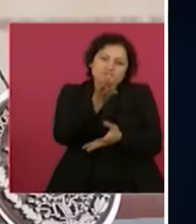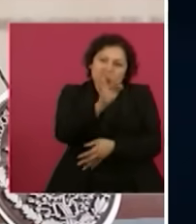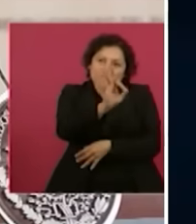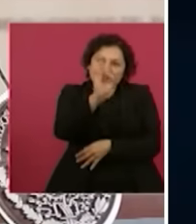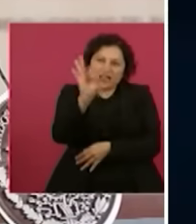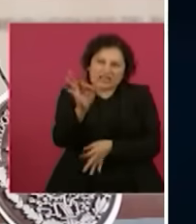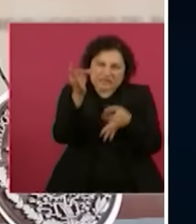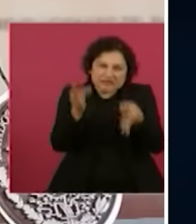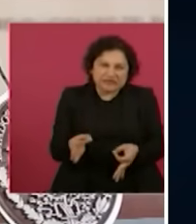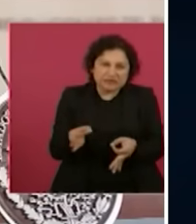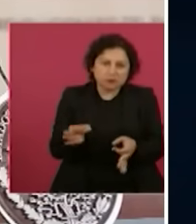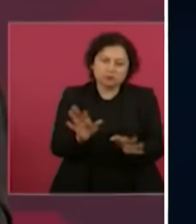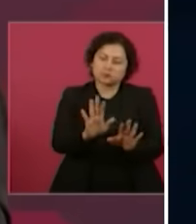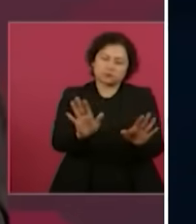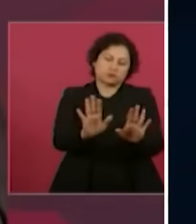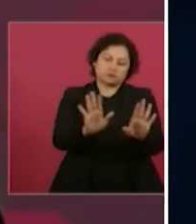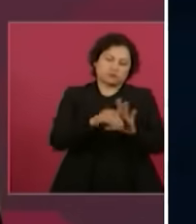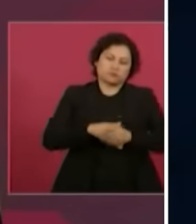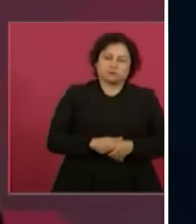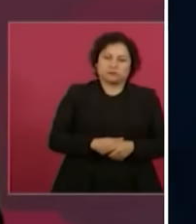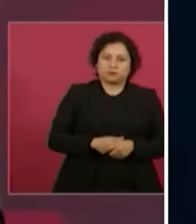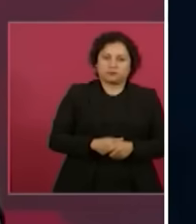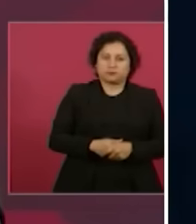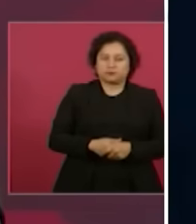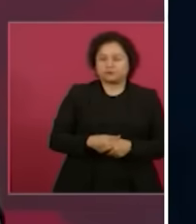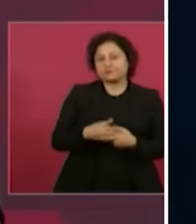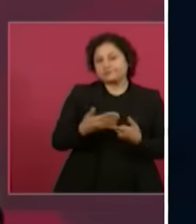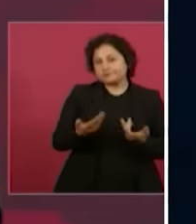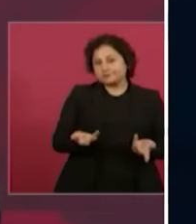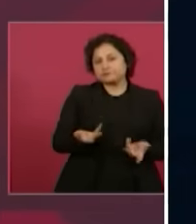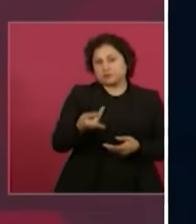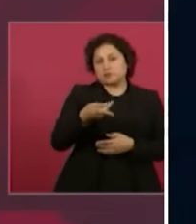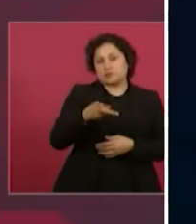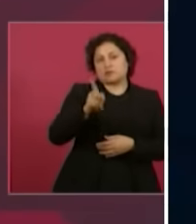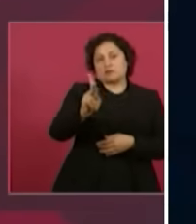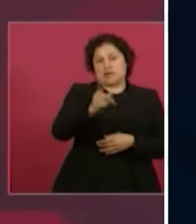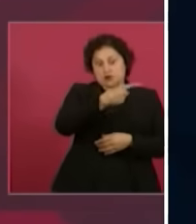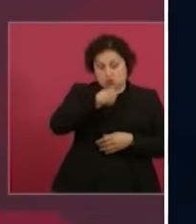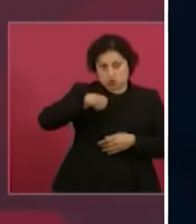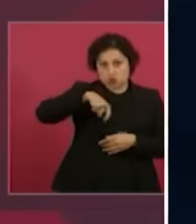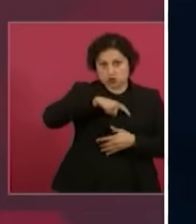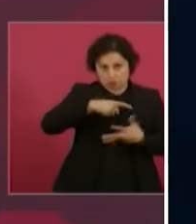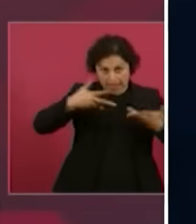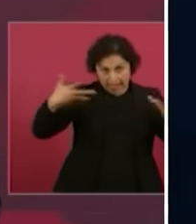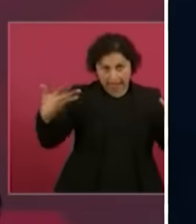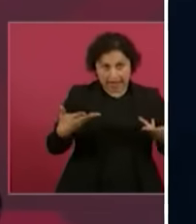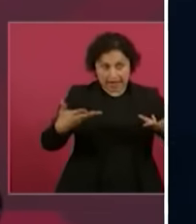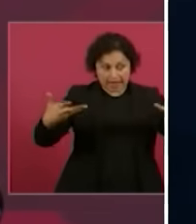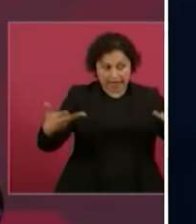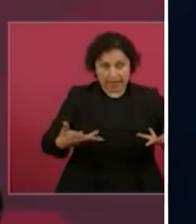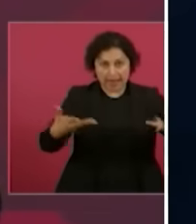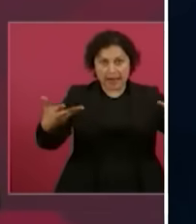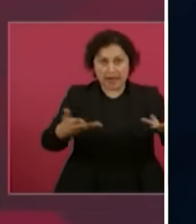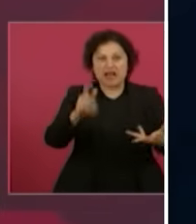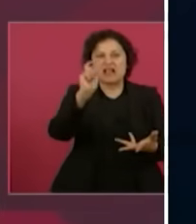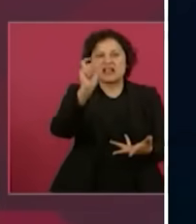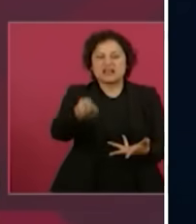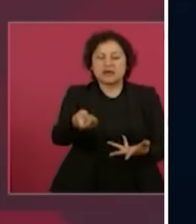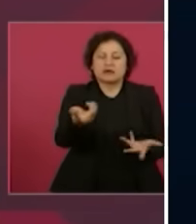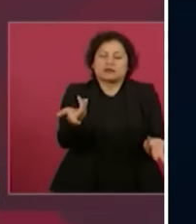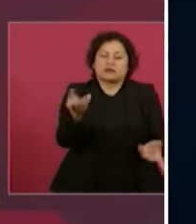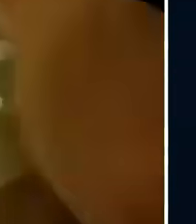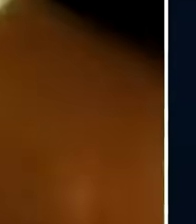dijo todos los medicamentos del mundo Pues lo mismo que ha suido con muchas de sus promesas